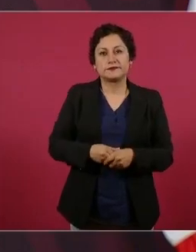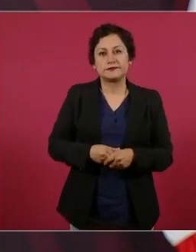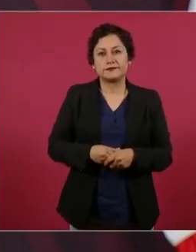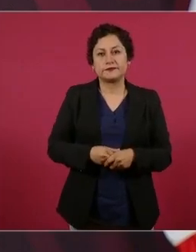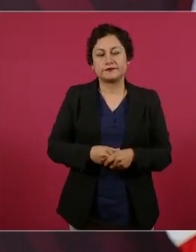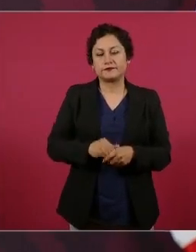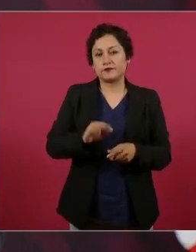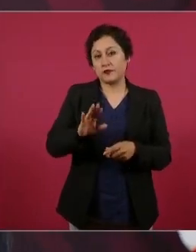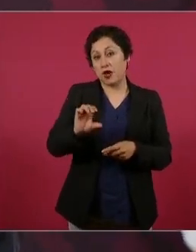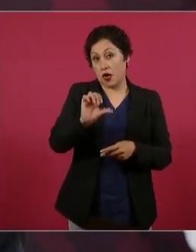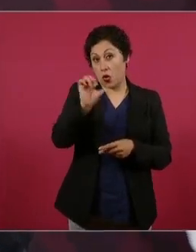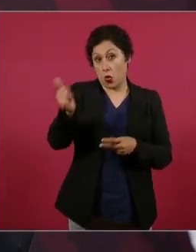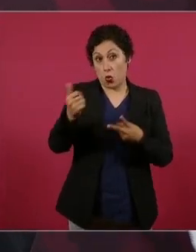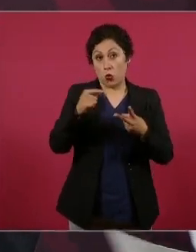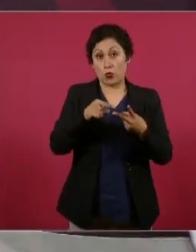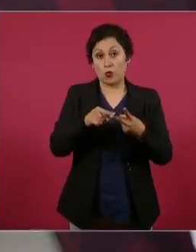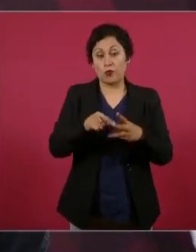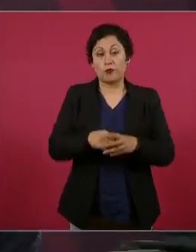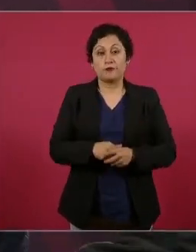Y lo otro,